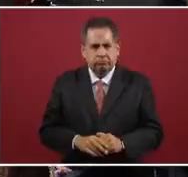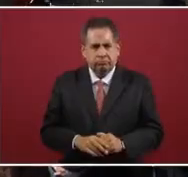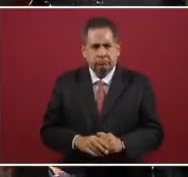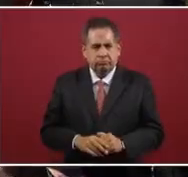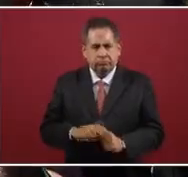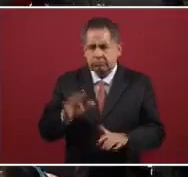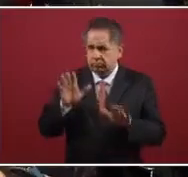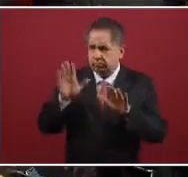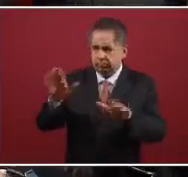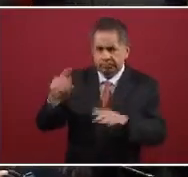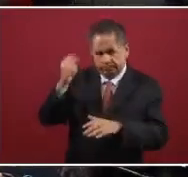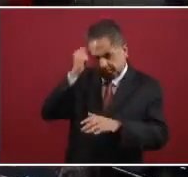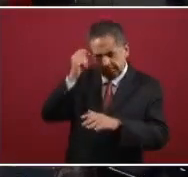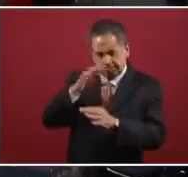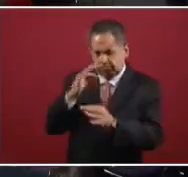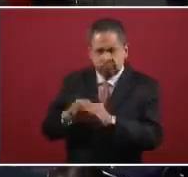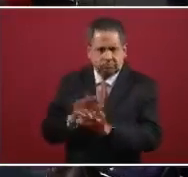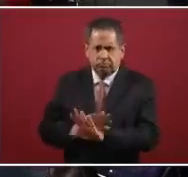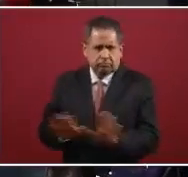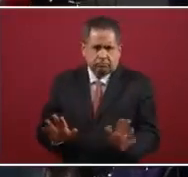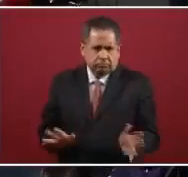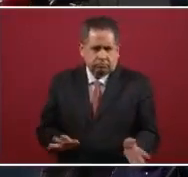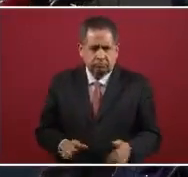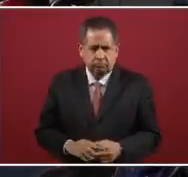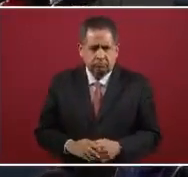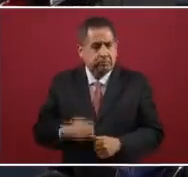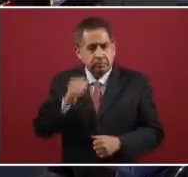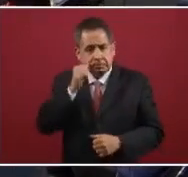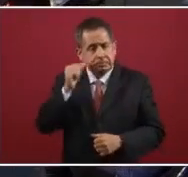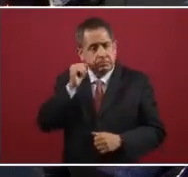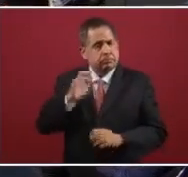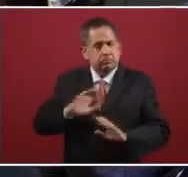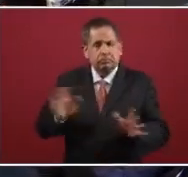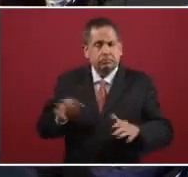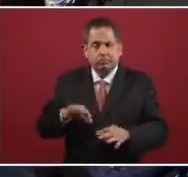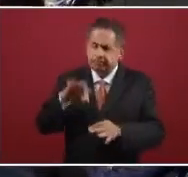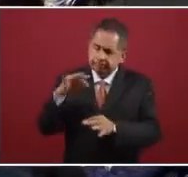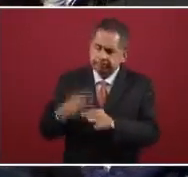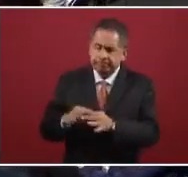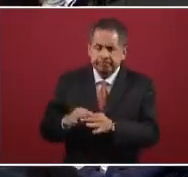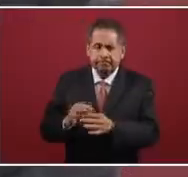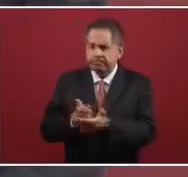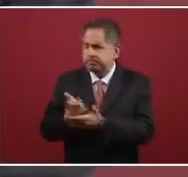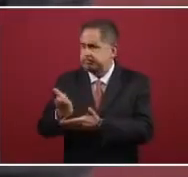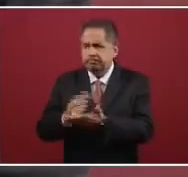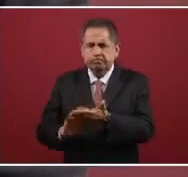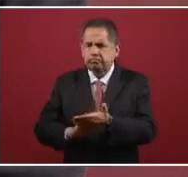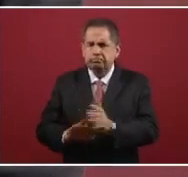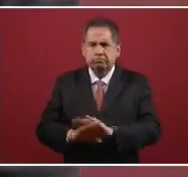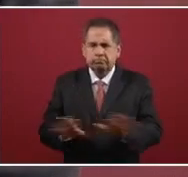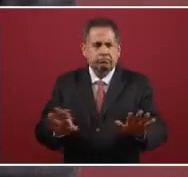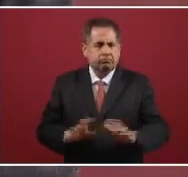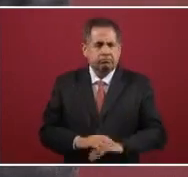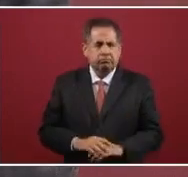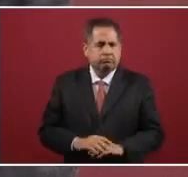el aeropuerto de Texcoco. Ayer se terminó, se